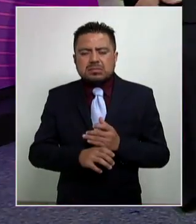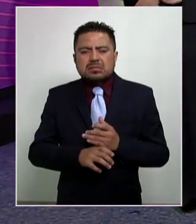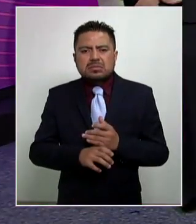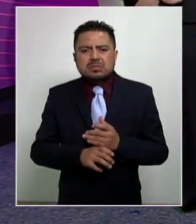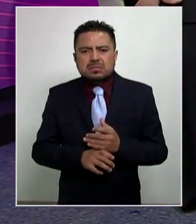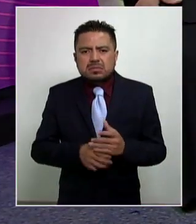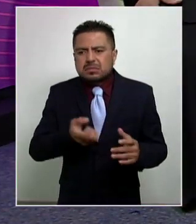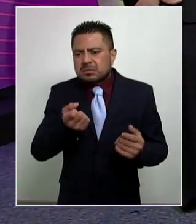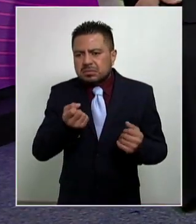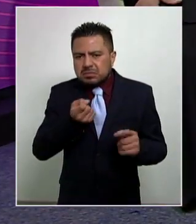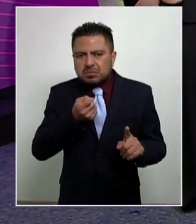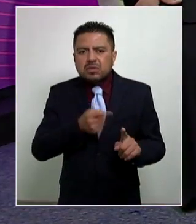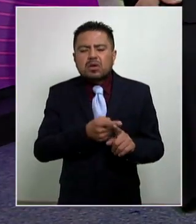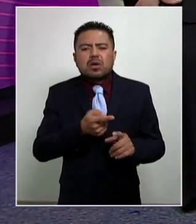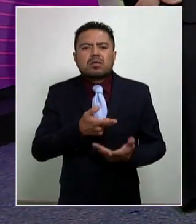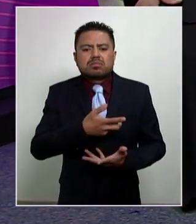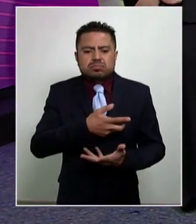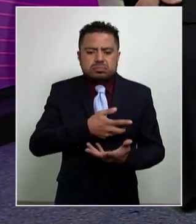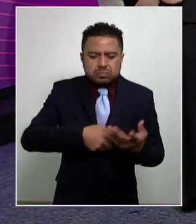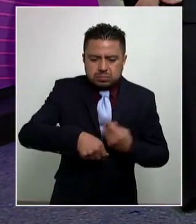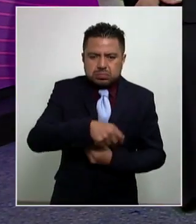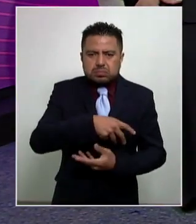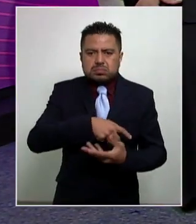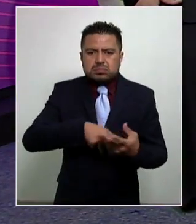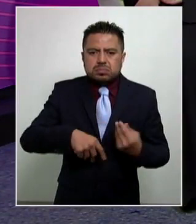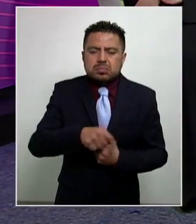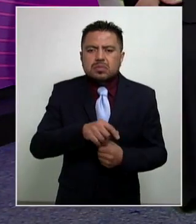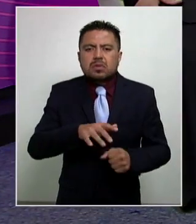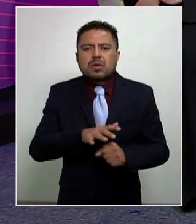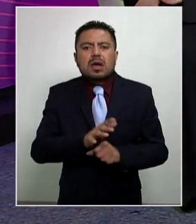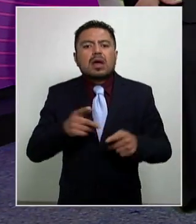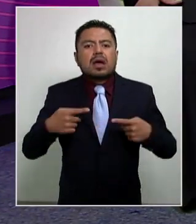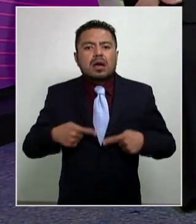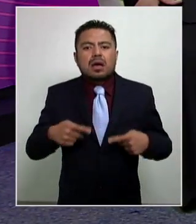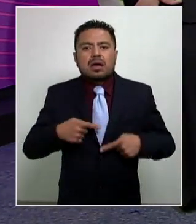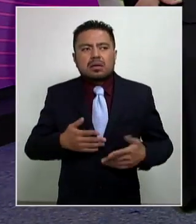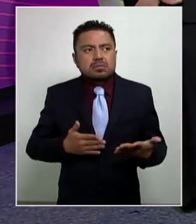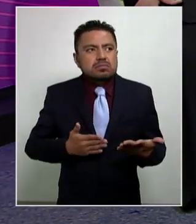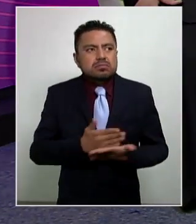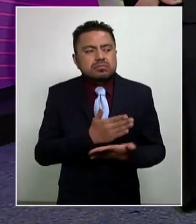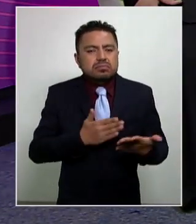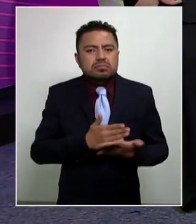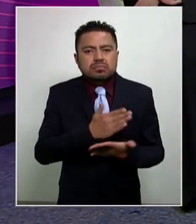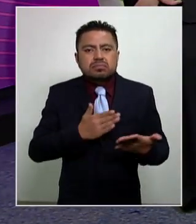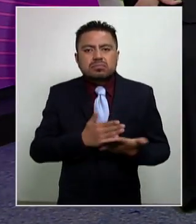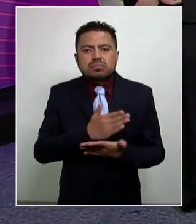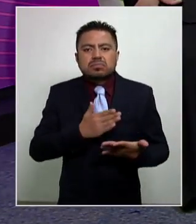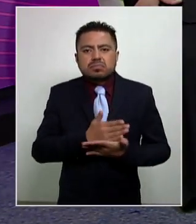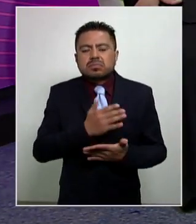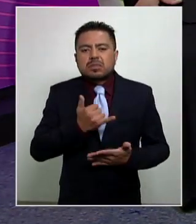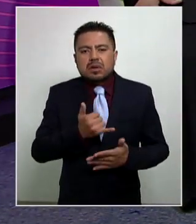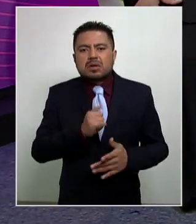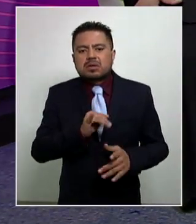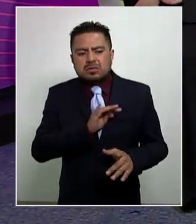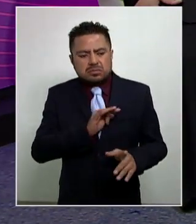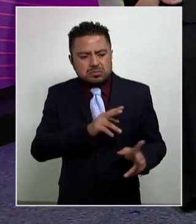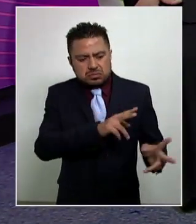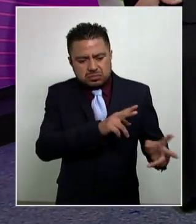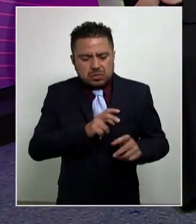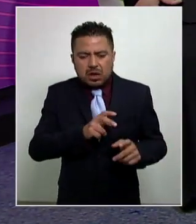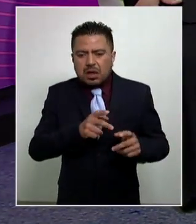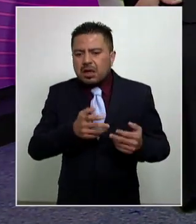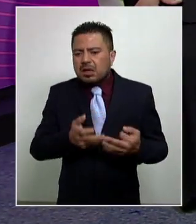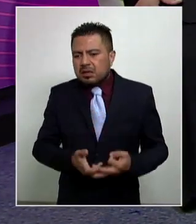y la parte económica de que gente va y conquista